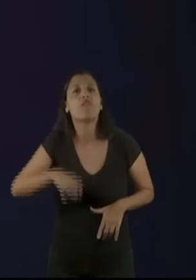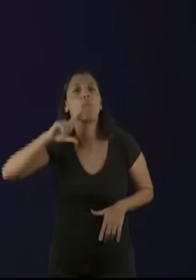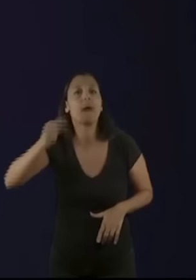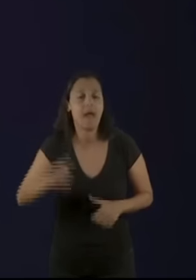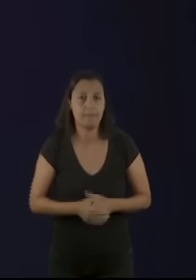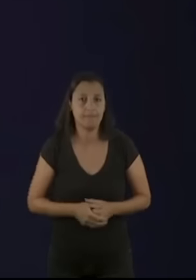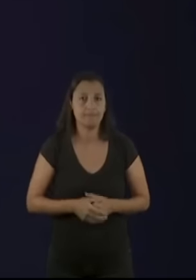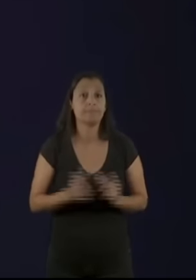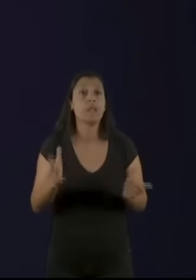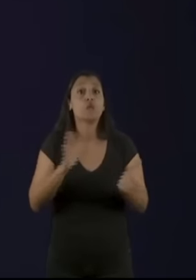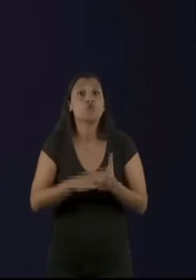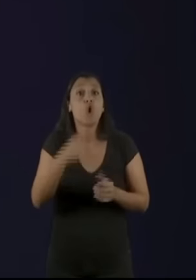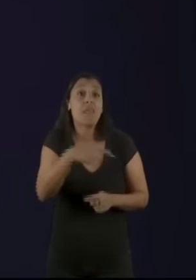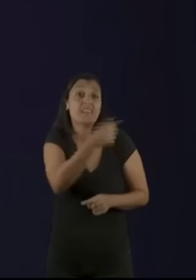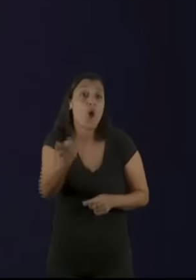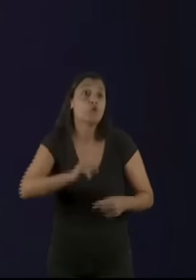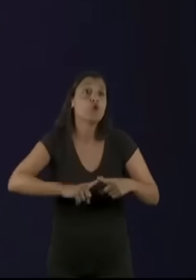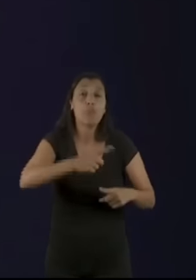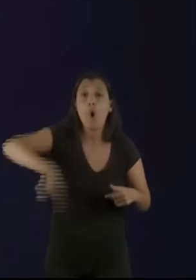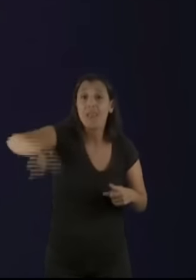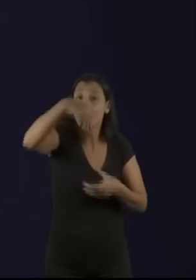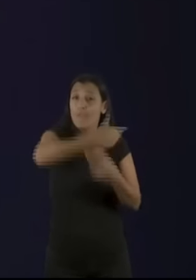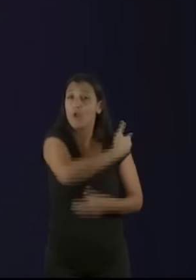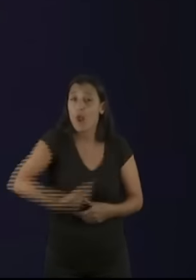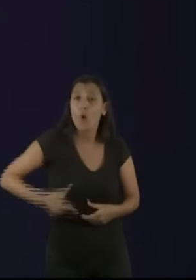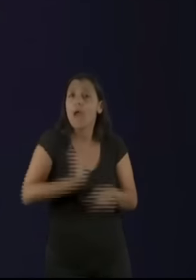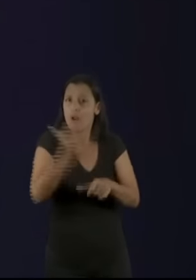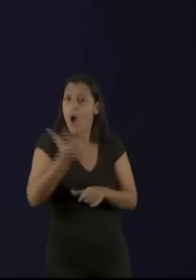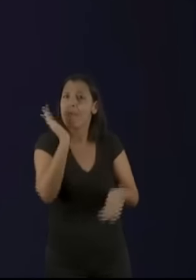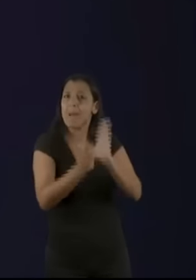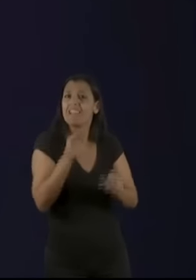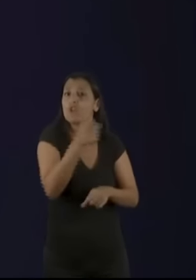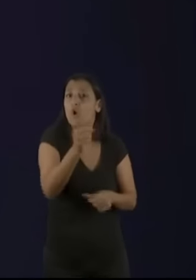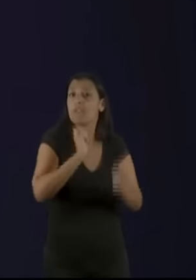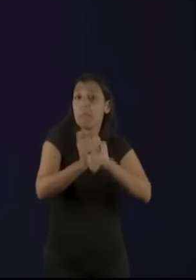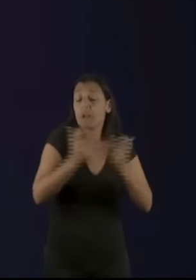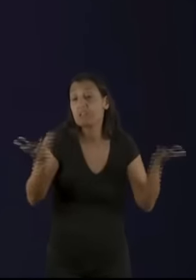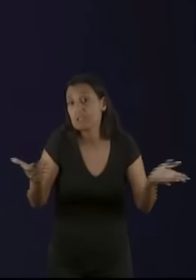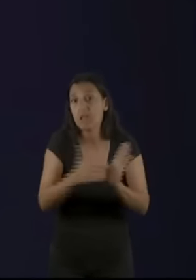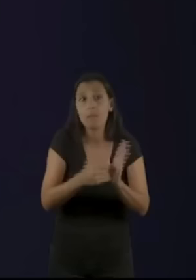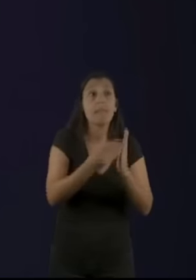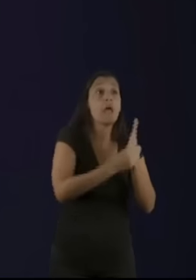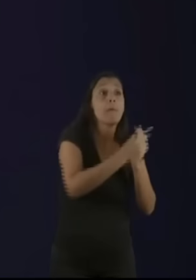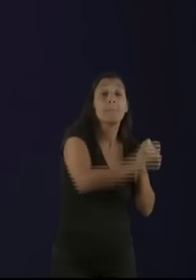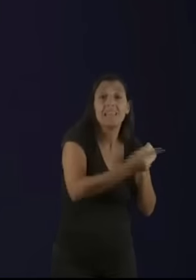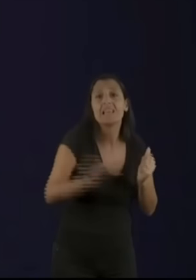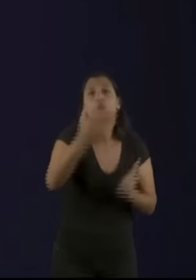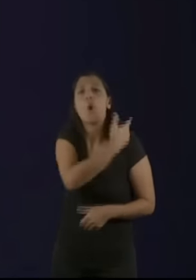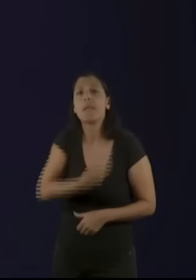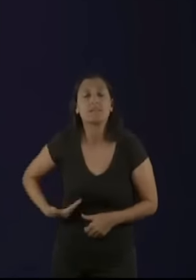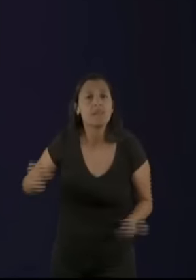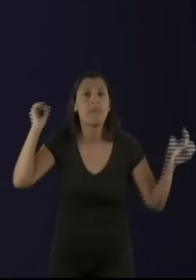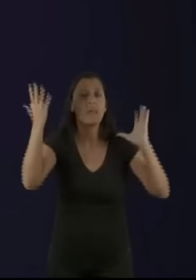lo que dice con respecto al resto de los funcionarios sea efectivamente el de ministros del propio presidente de la